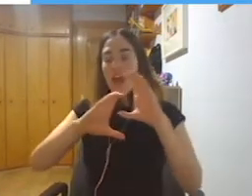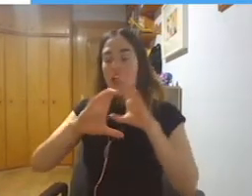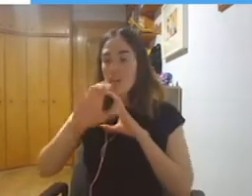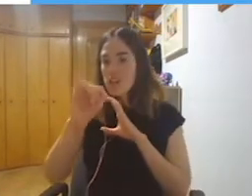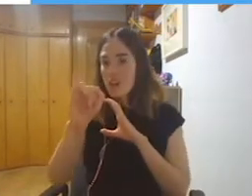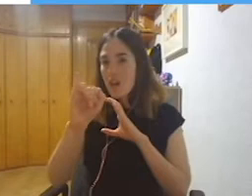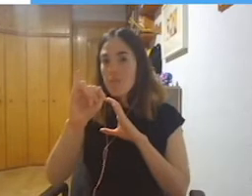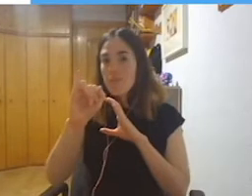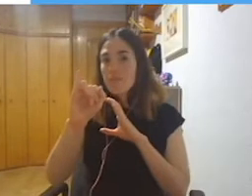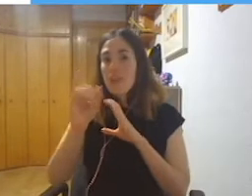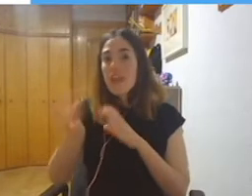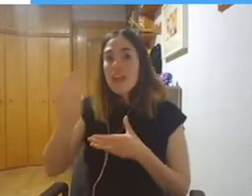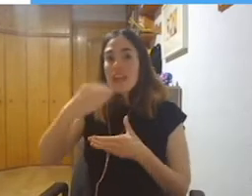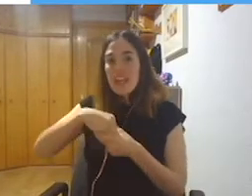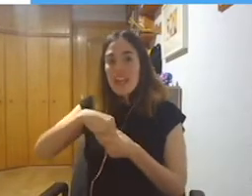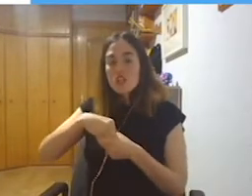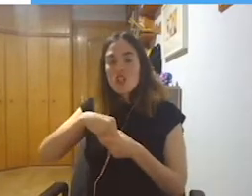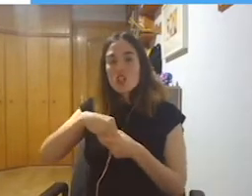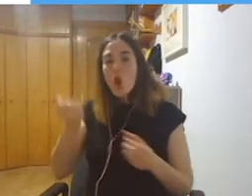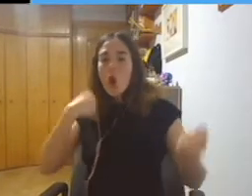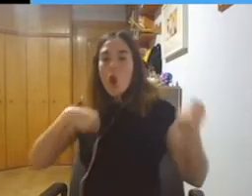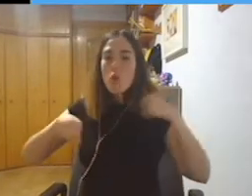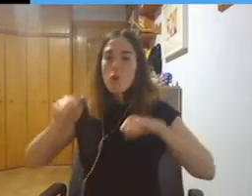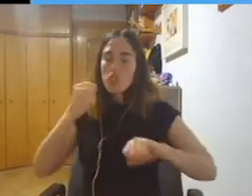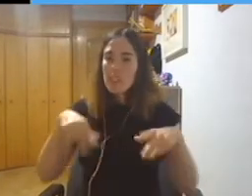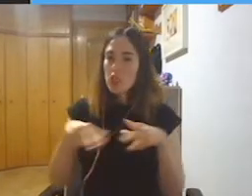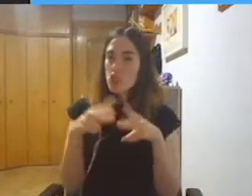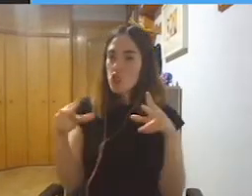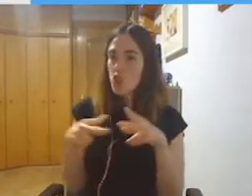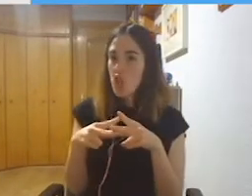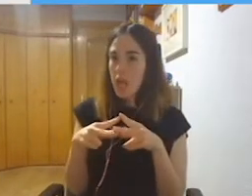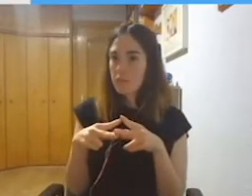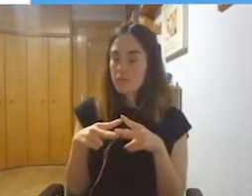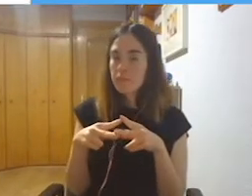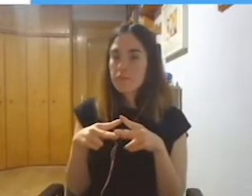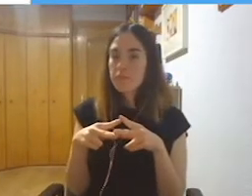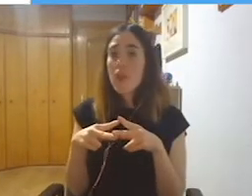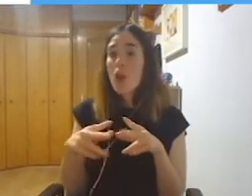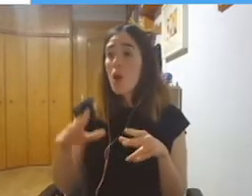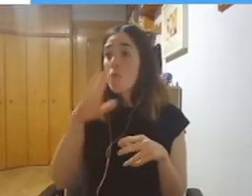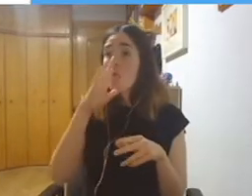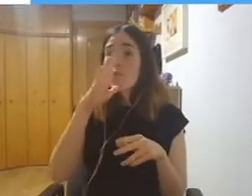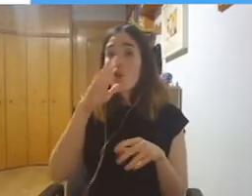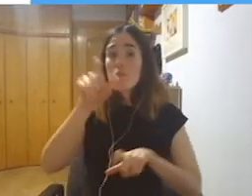comunicación en el comportamiento social, en el comportamiento, porque